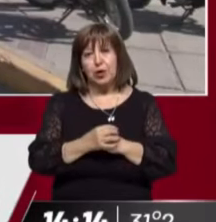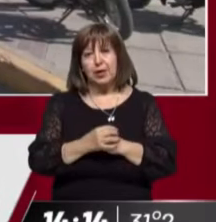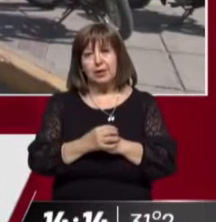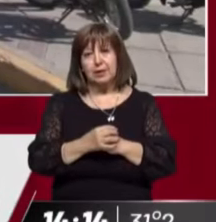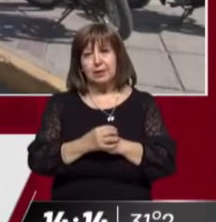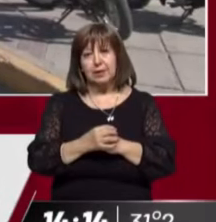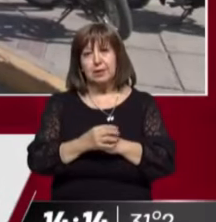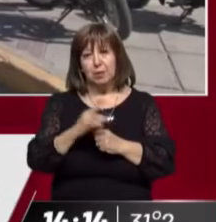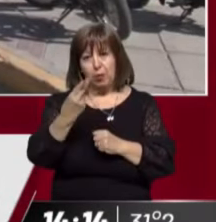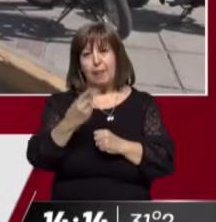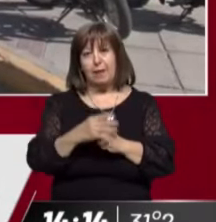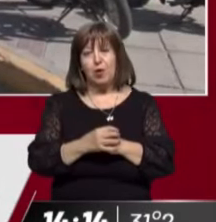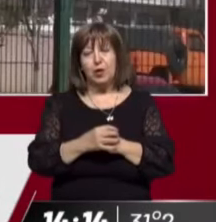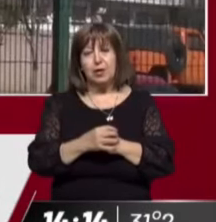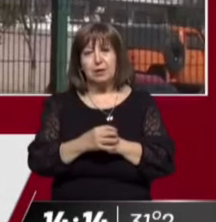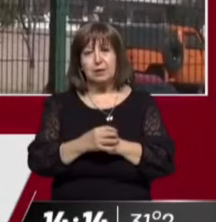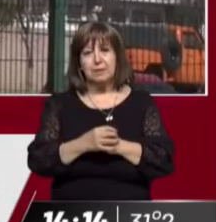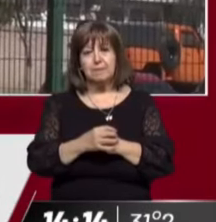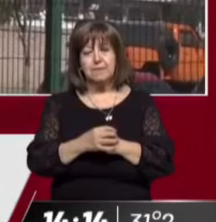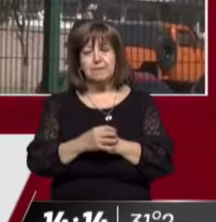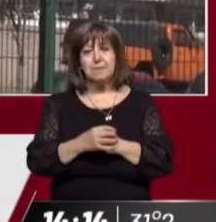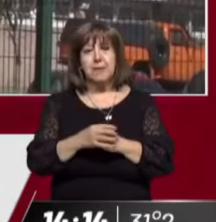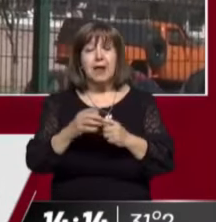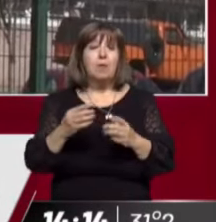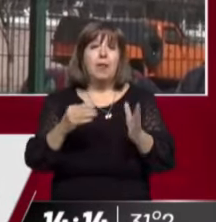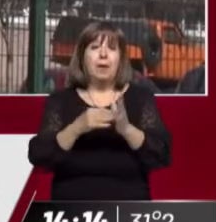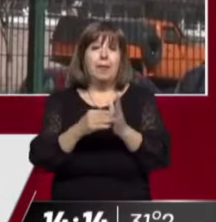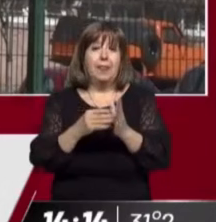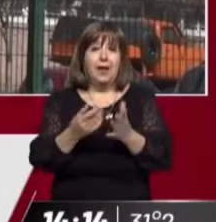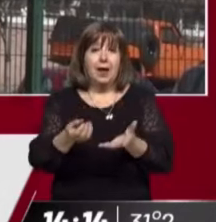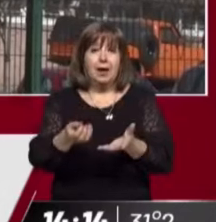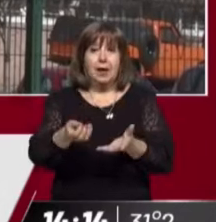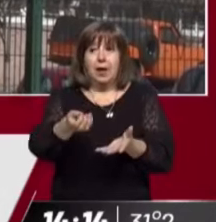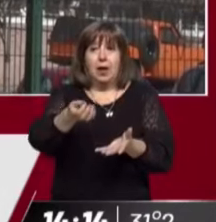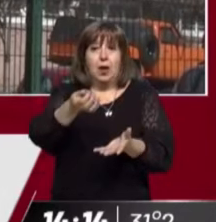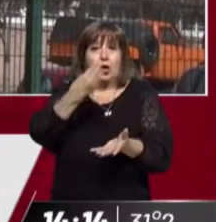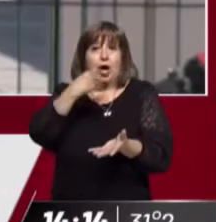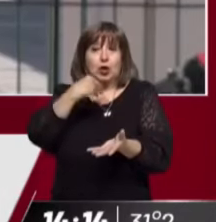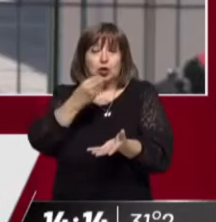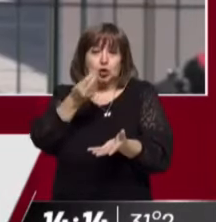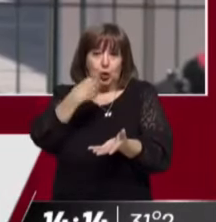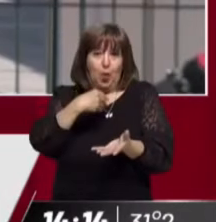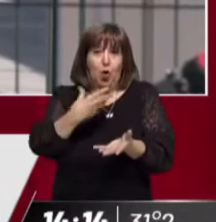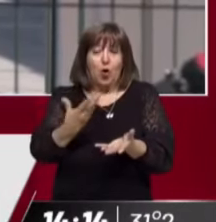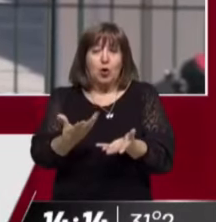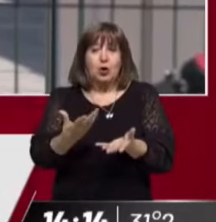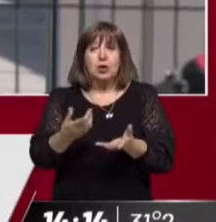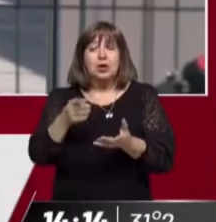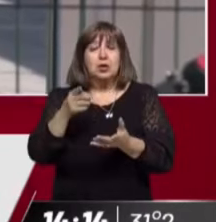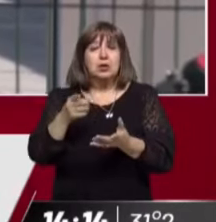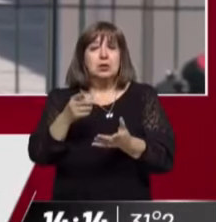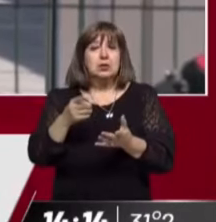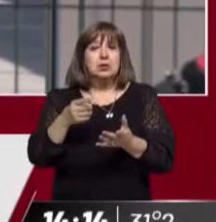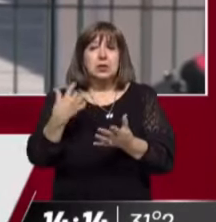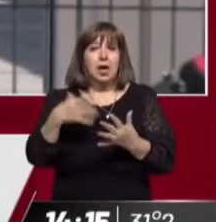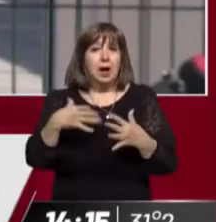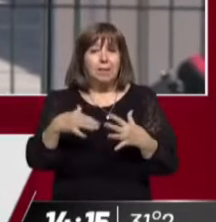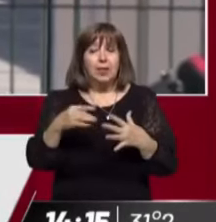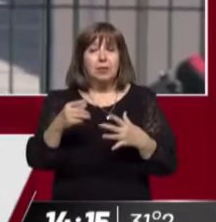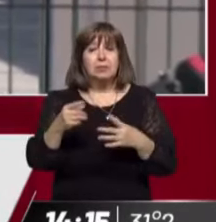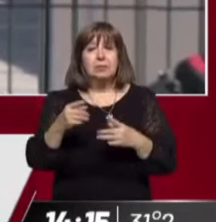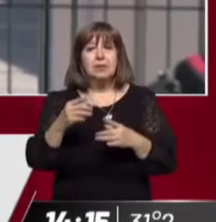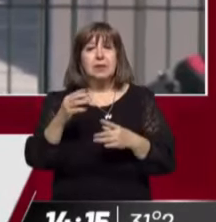Por eso fue que se tomó intervención rápidamente y que, como continuaba la disminución,